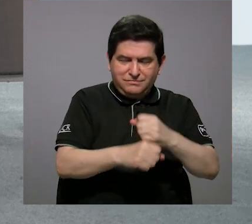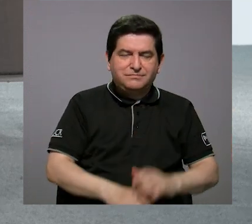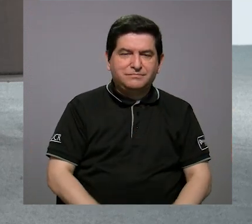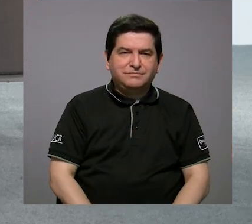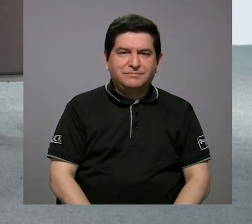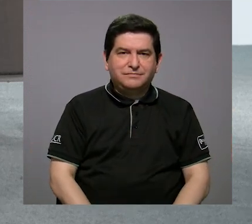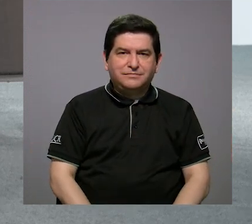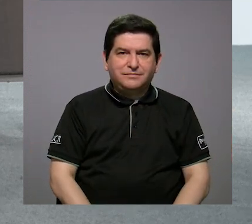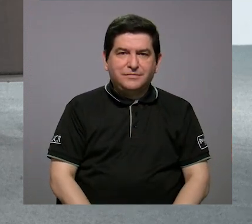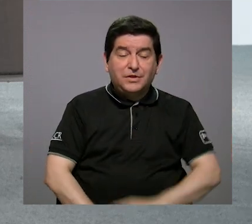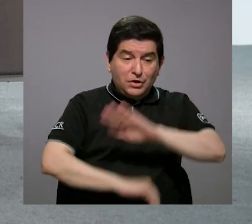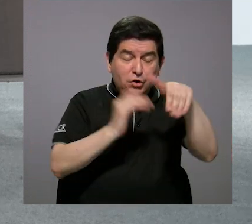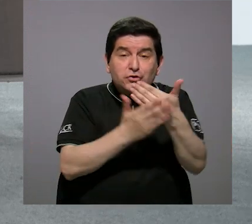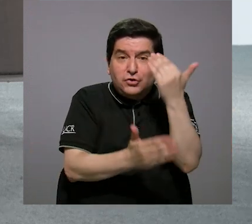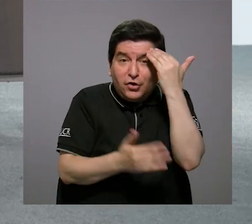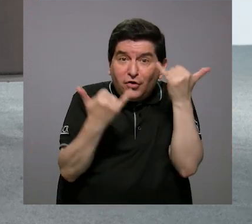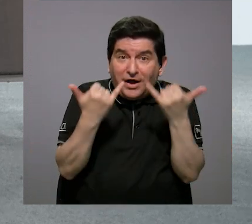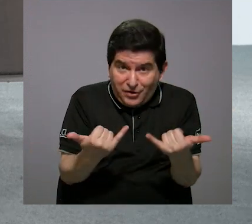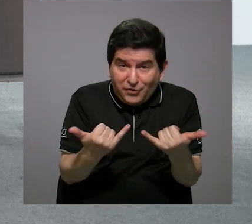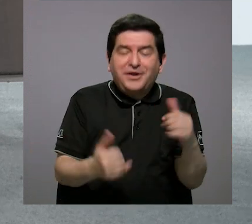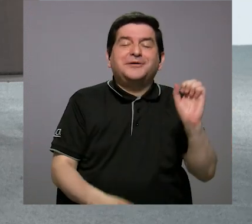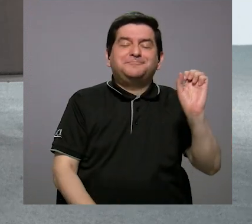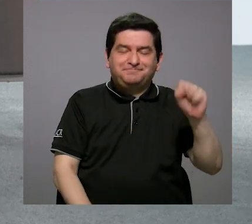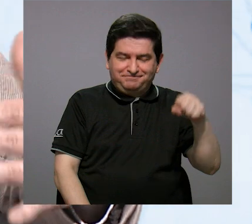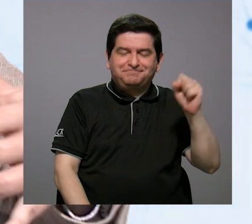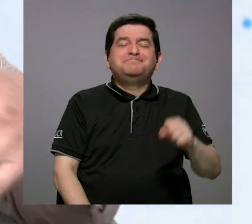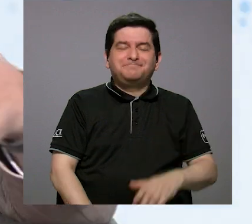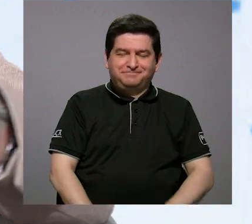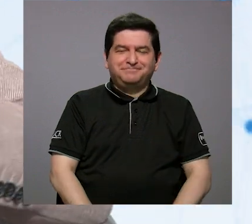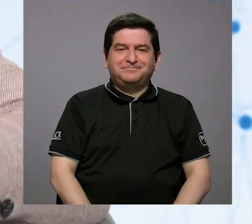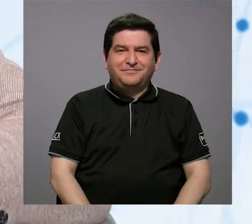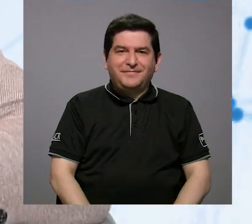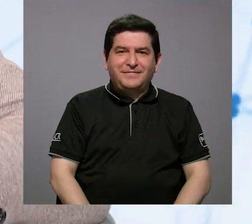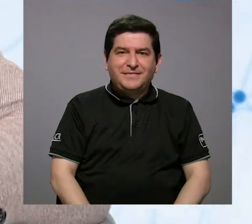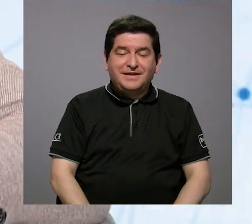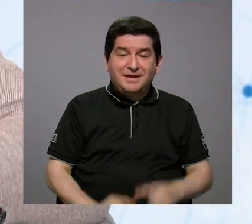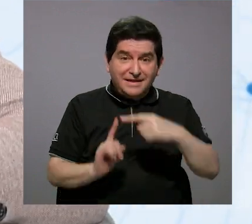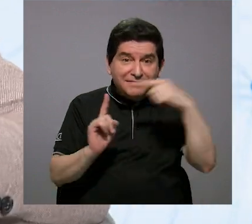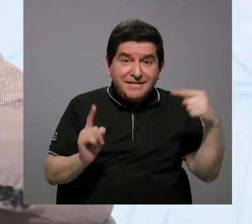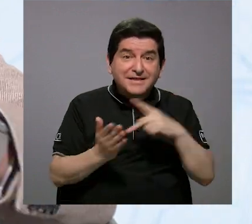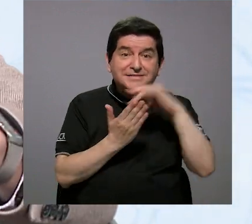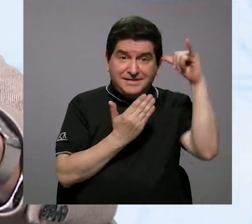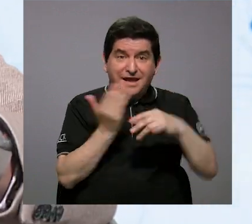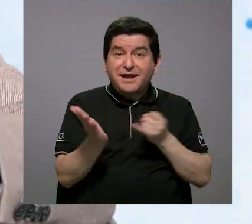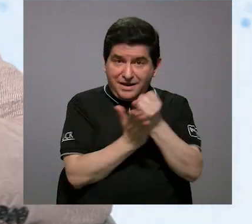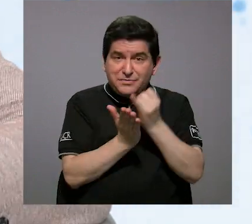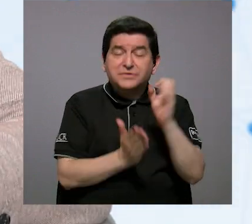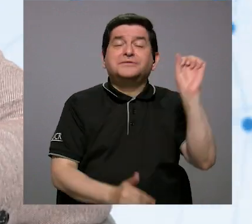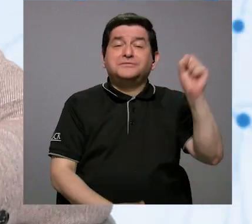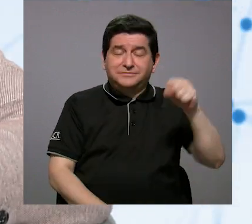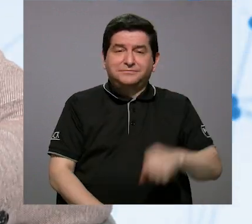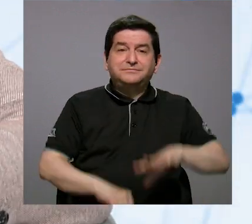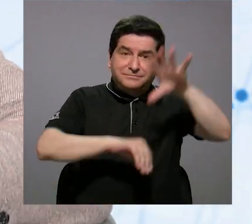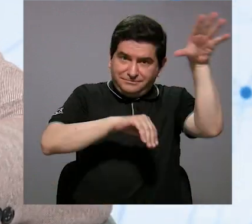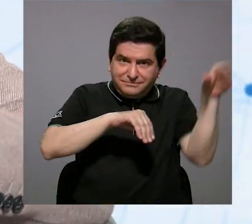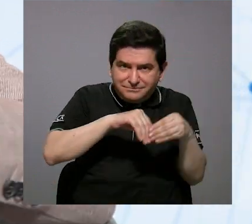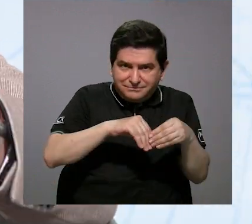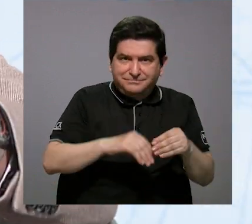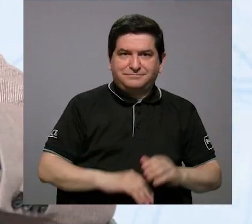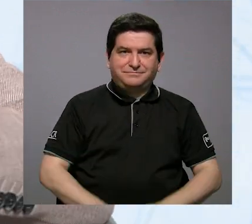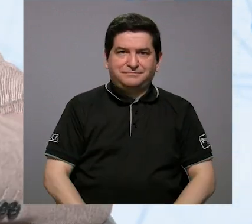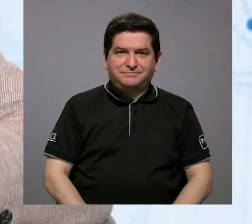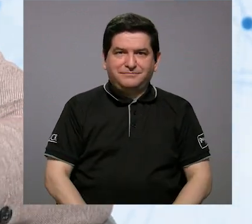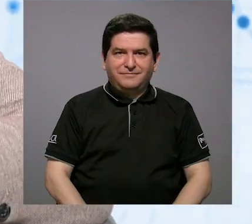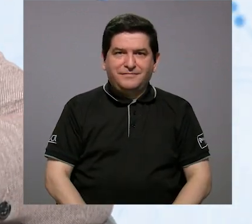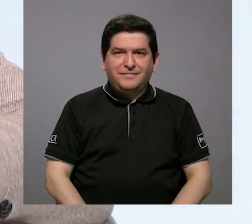hizo, todo lo que se encontró, se sabe ahora, todo lo que se sabe en este momento, a partir de este proyecto de investigación. A partir de este proyecto, y además de eso, pues